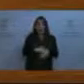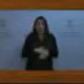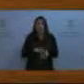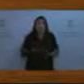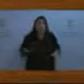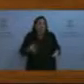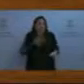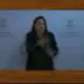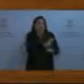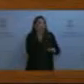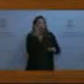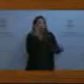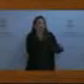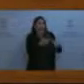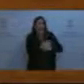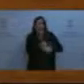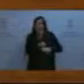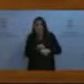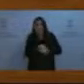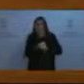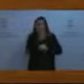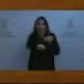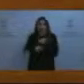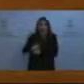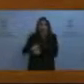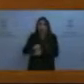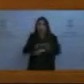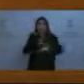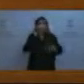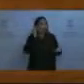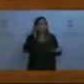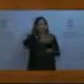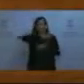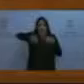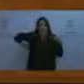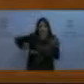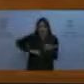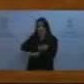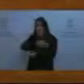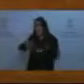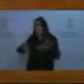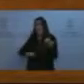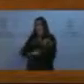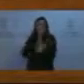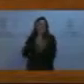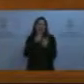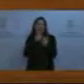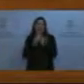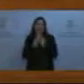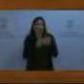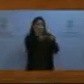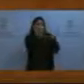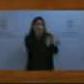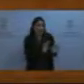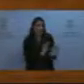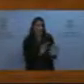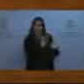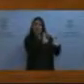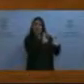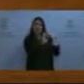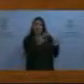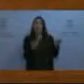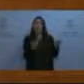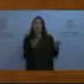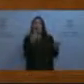las trampas, es la consejera de los embustes, es la consejera de los líos y de los enredos. Pero que el árbol no nos impida ver el